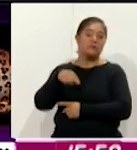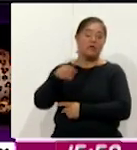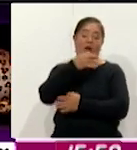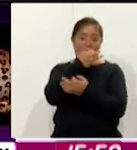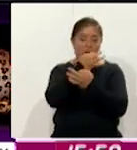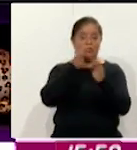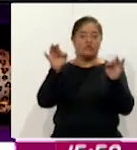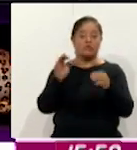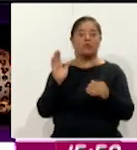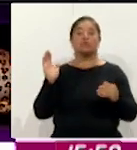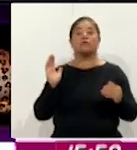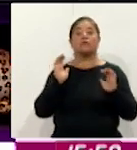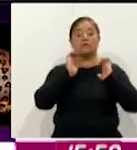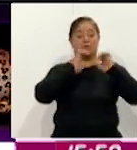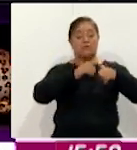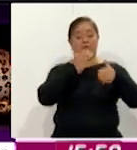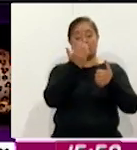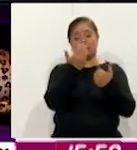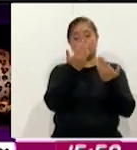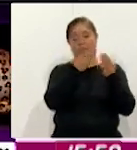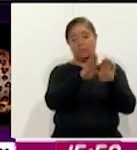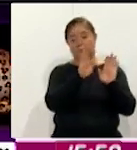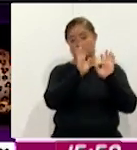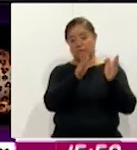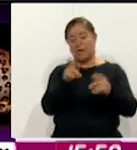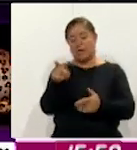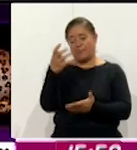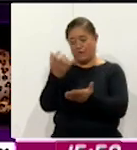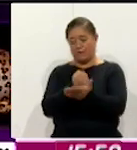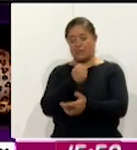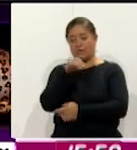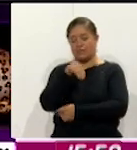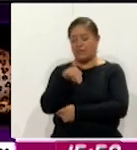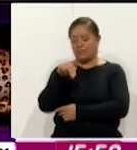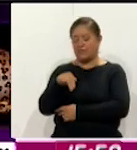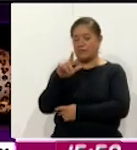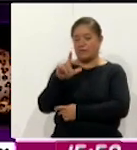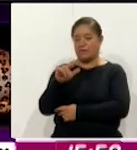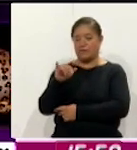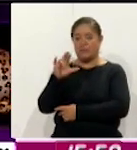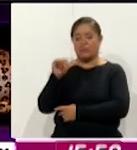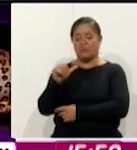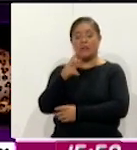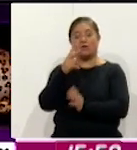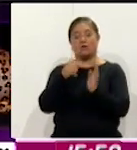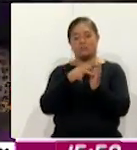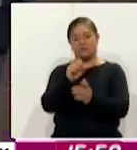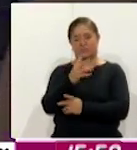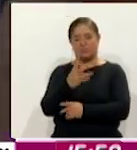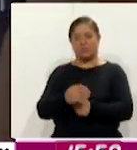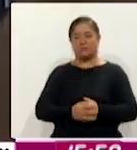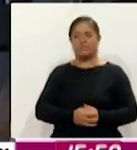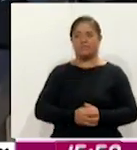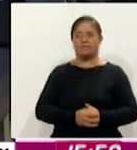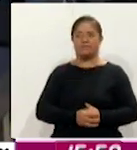el cierre de la convocatoria para obtener el premio Miguel en el IRA 2024.